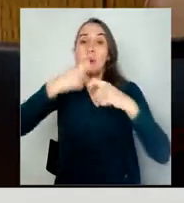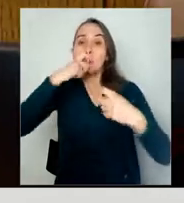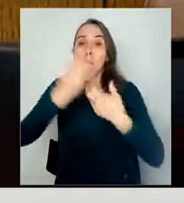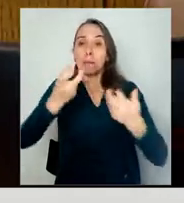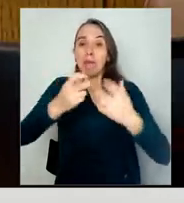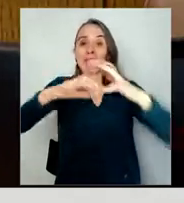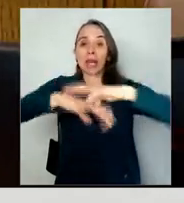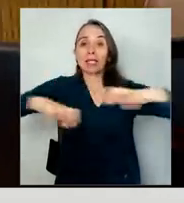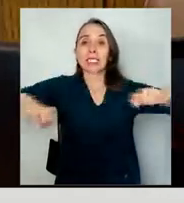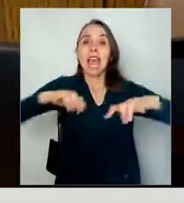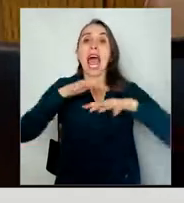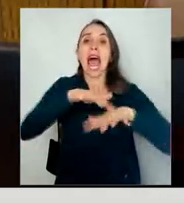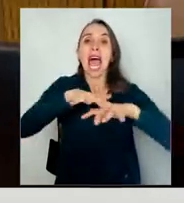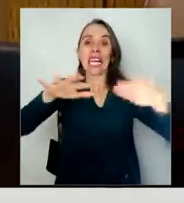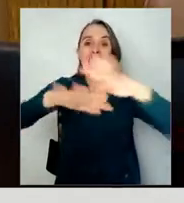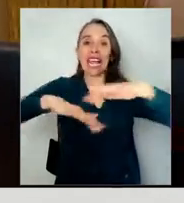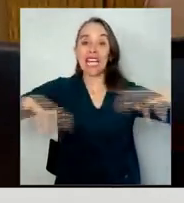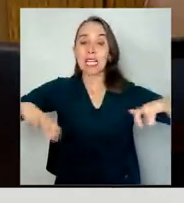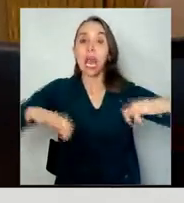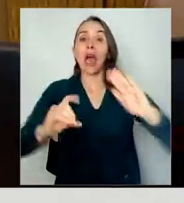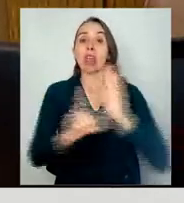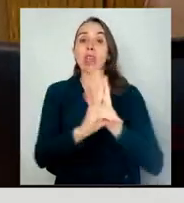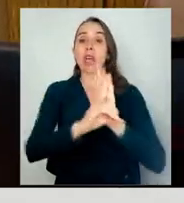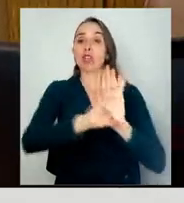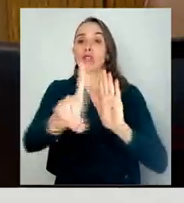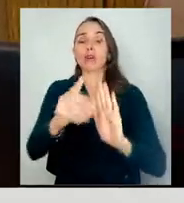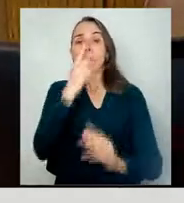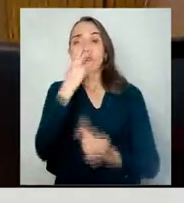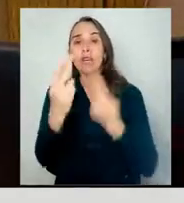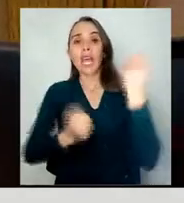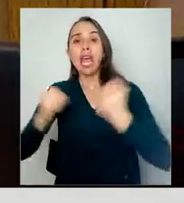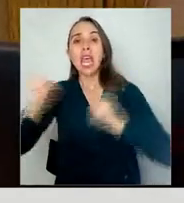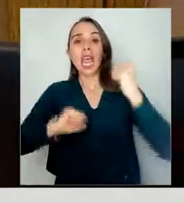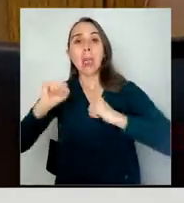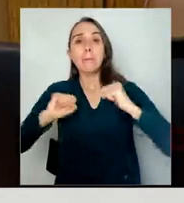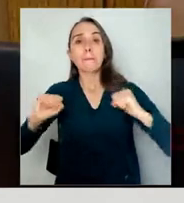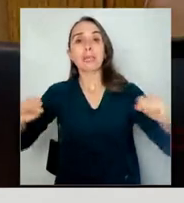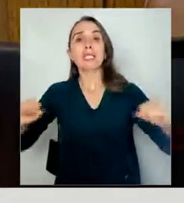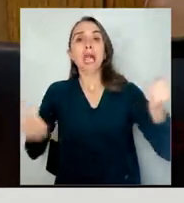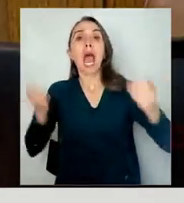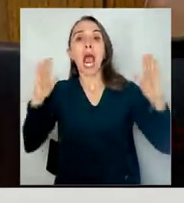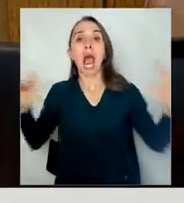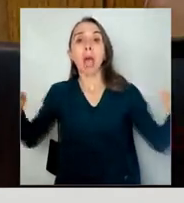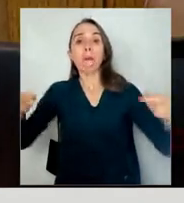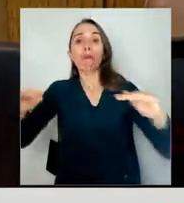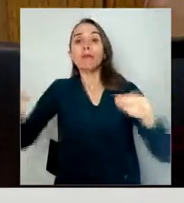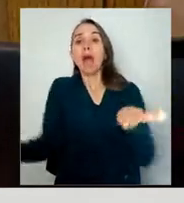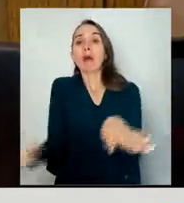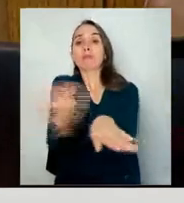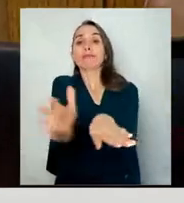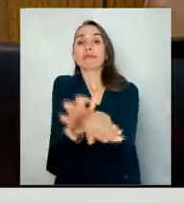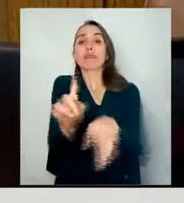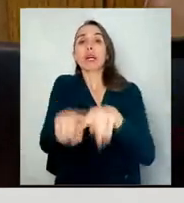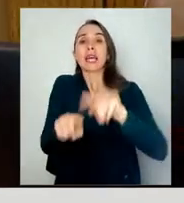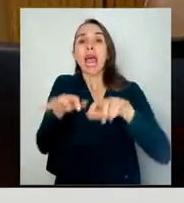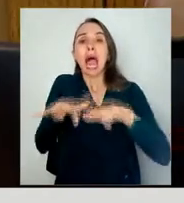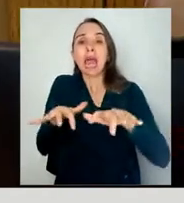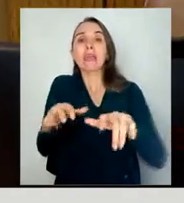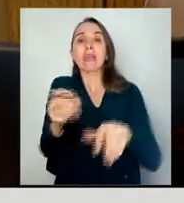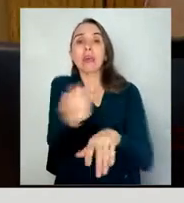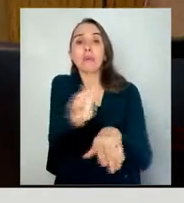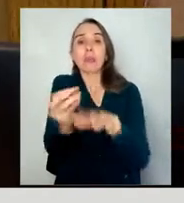Igualmente se han visto a las empresas con extracción de ario es por esto también que pedimos fiscalización en ese punto Igualmente